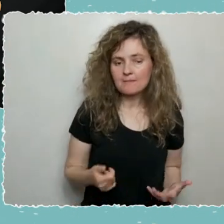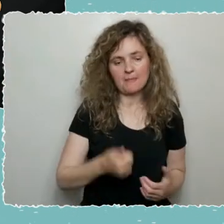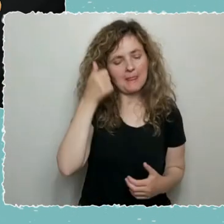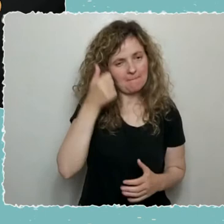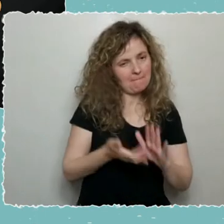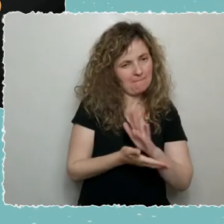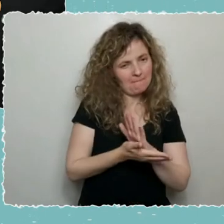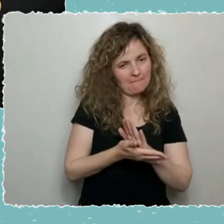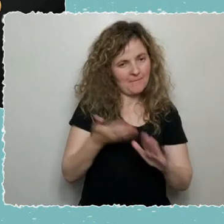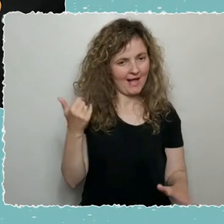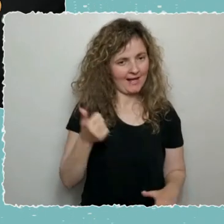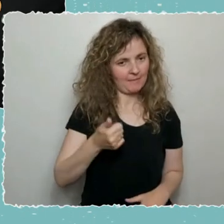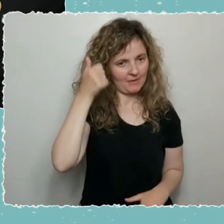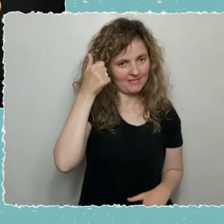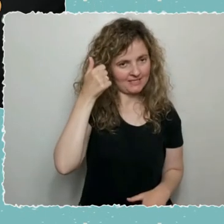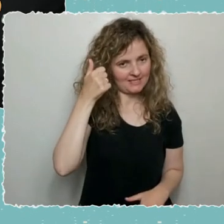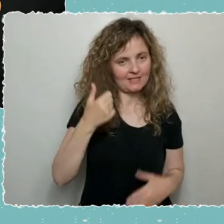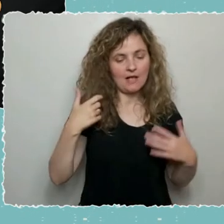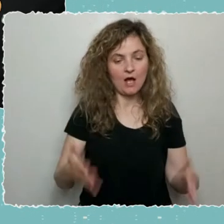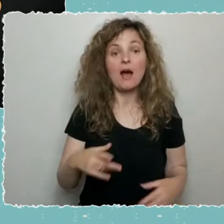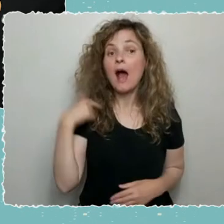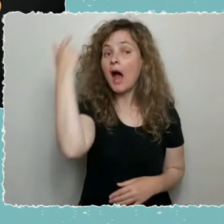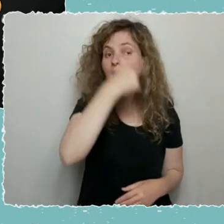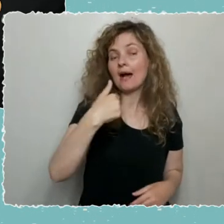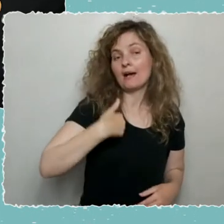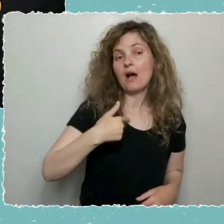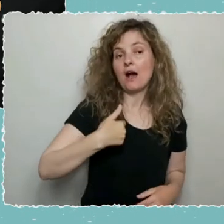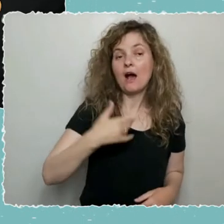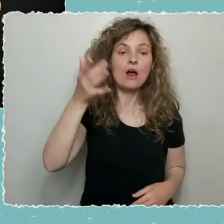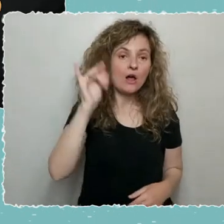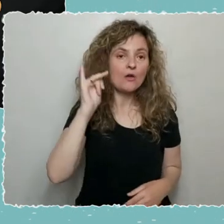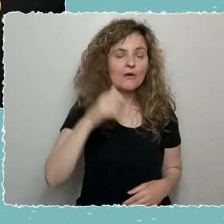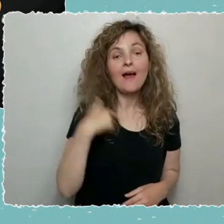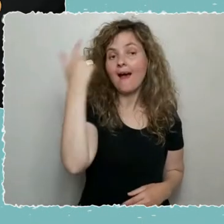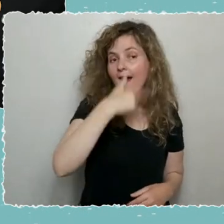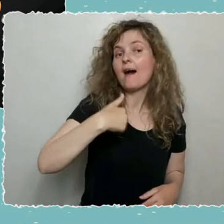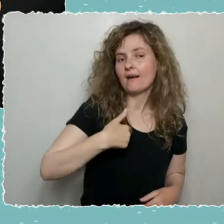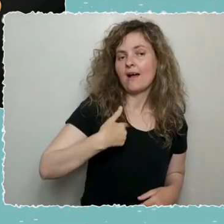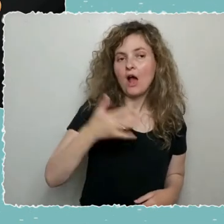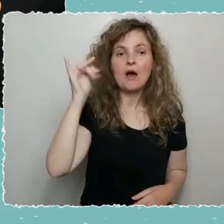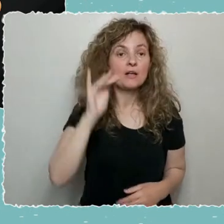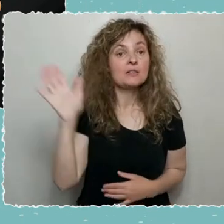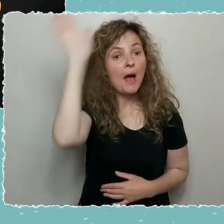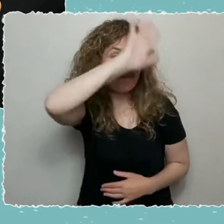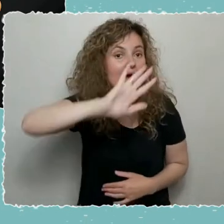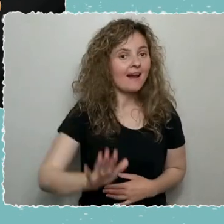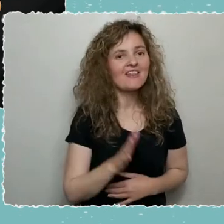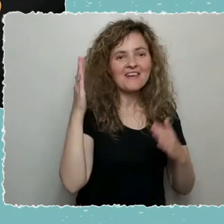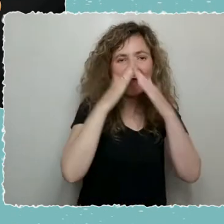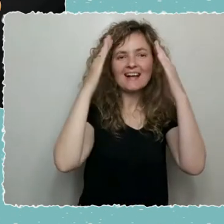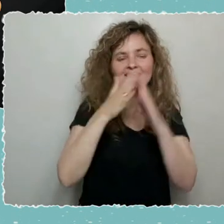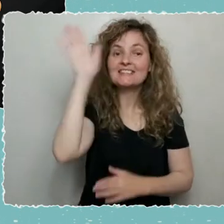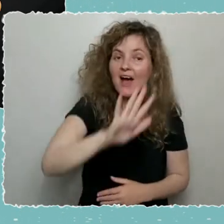agora temos que facer un pouco máis rápido. ¡Ja! A cara que teño eu, a cara que teño eu, parece unha